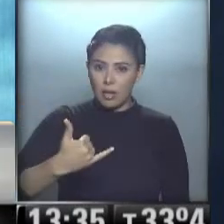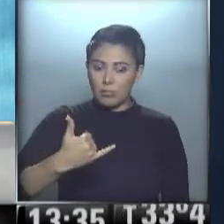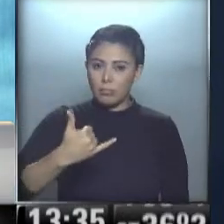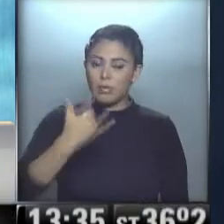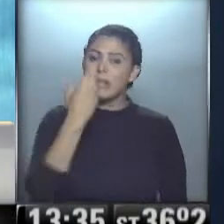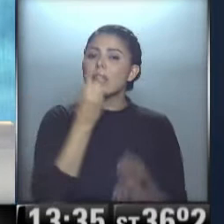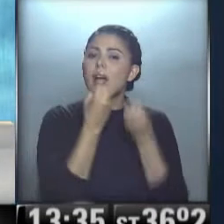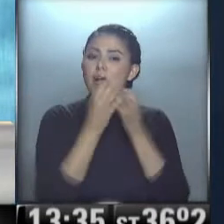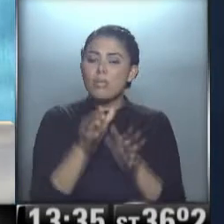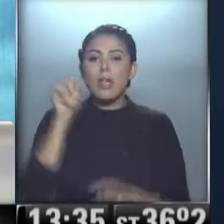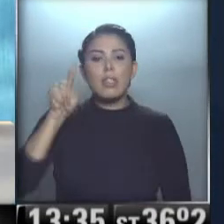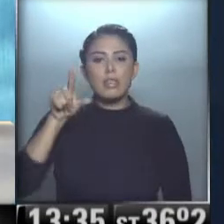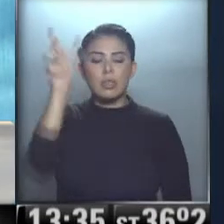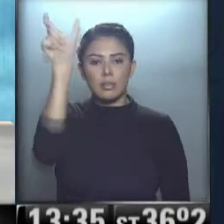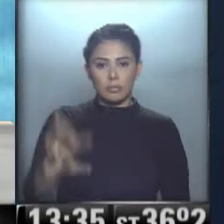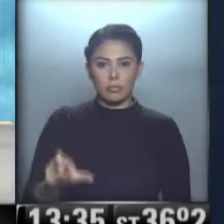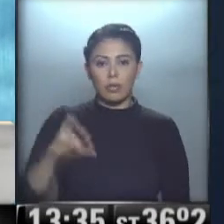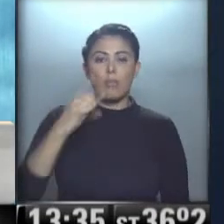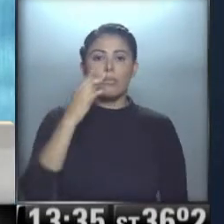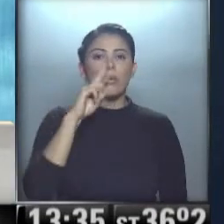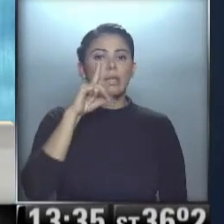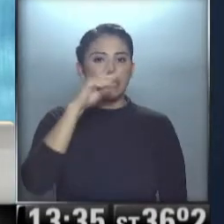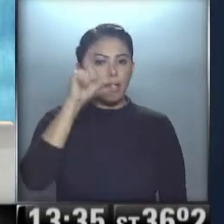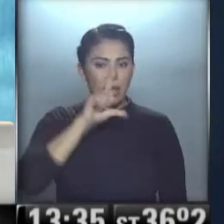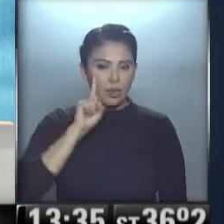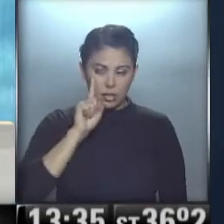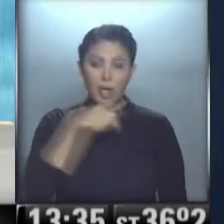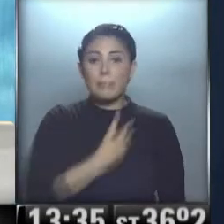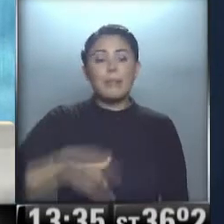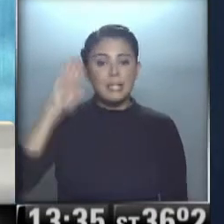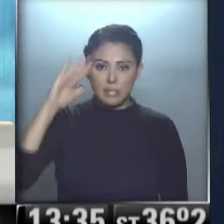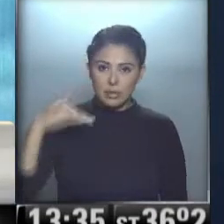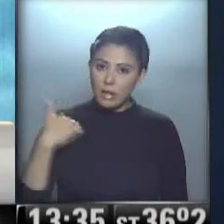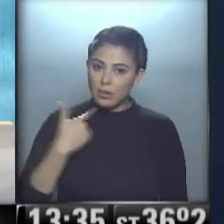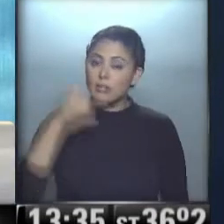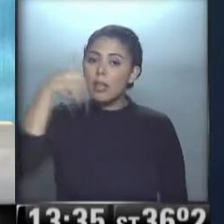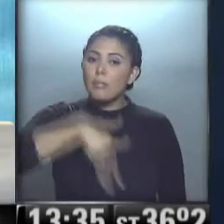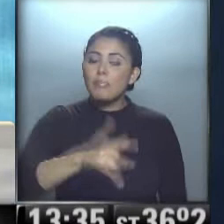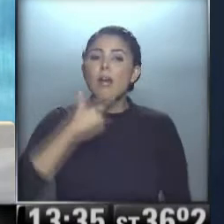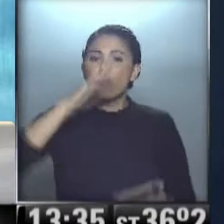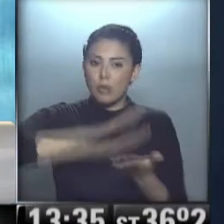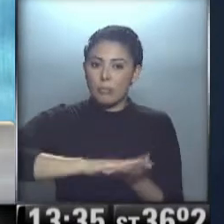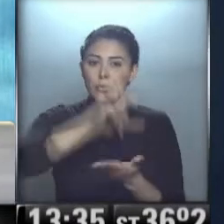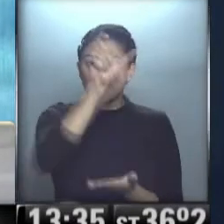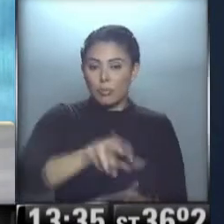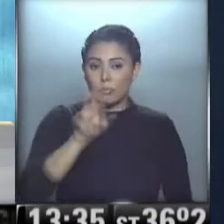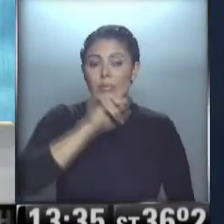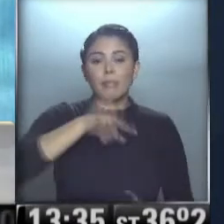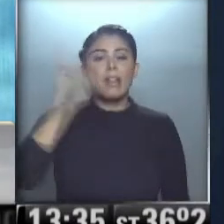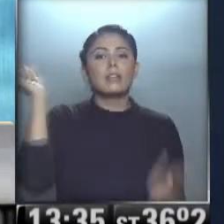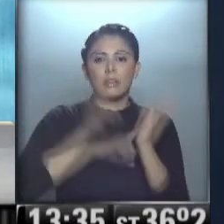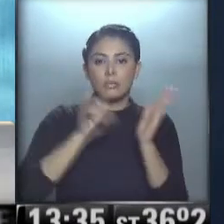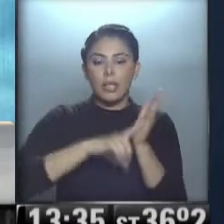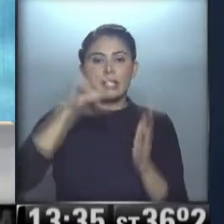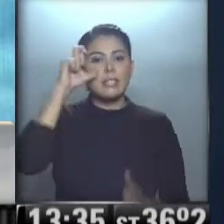presentada por el doctor arturo puriccelli la presidenta de la nación tomará juramento a la licenciada rodríguez y al titular del